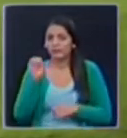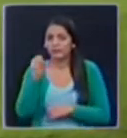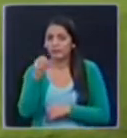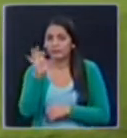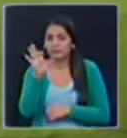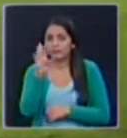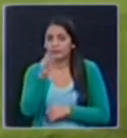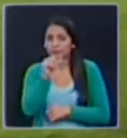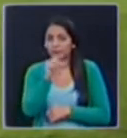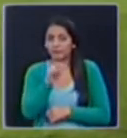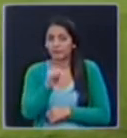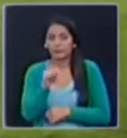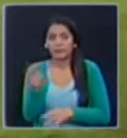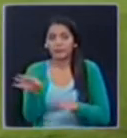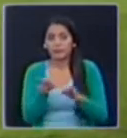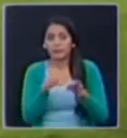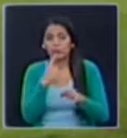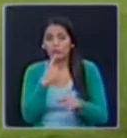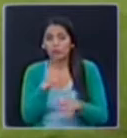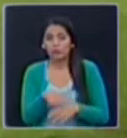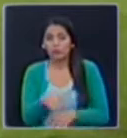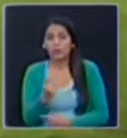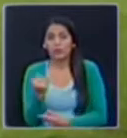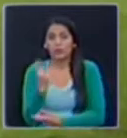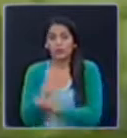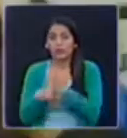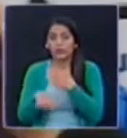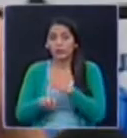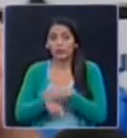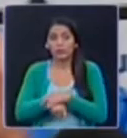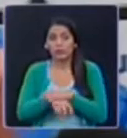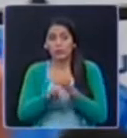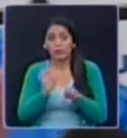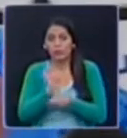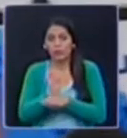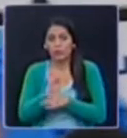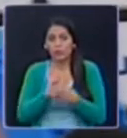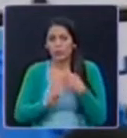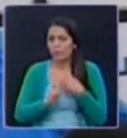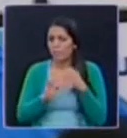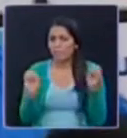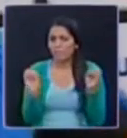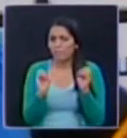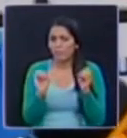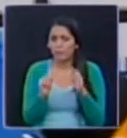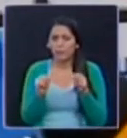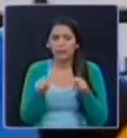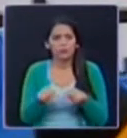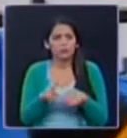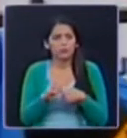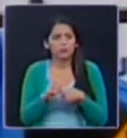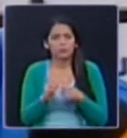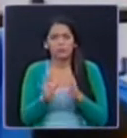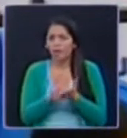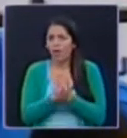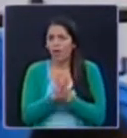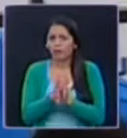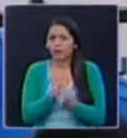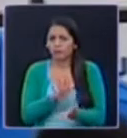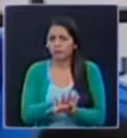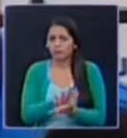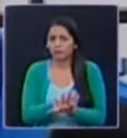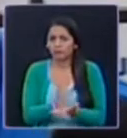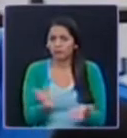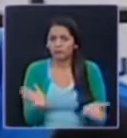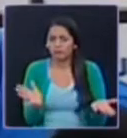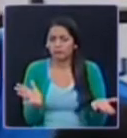la selección ecuatoriana e indicó que no hay problemas de nada. Que no sucede nada extra. Que lo entiendan, que no sucede nada